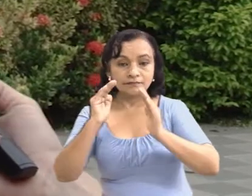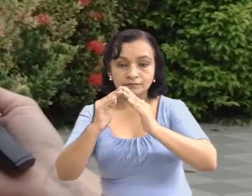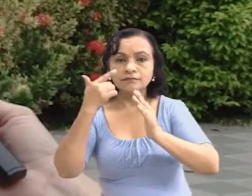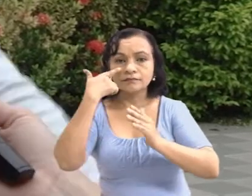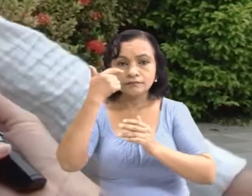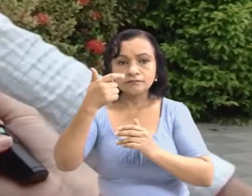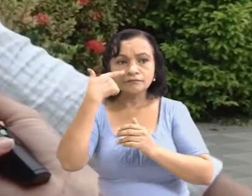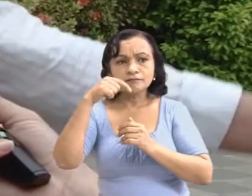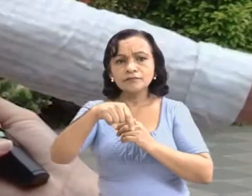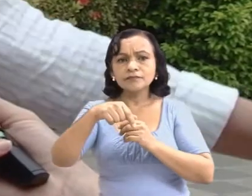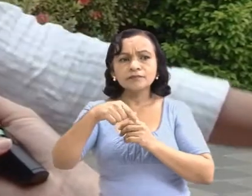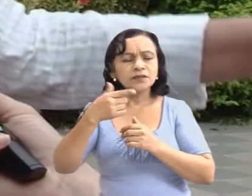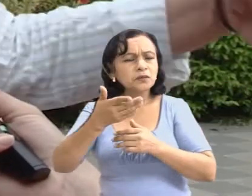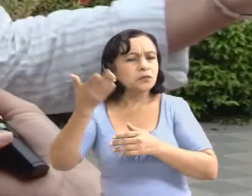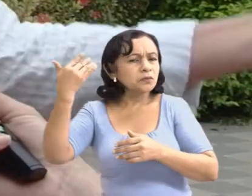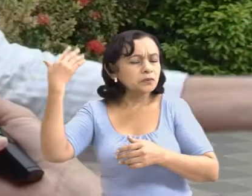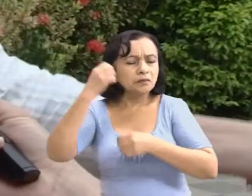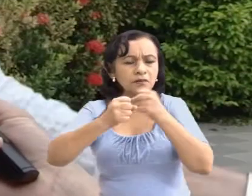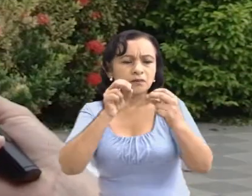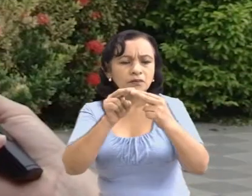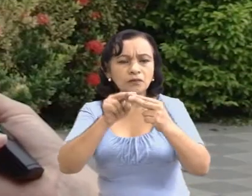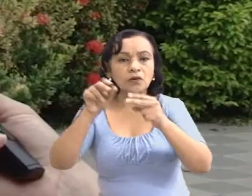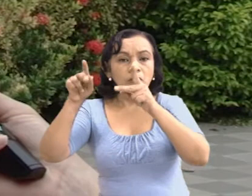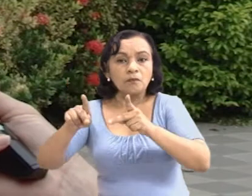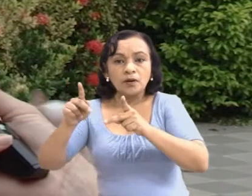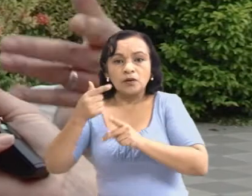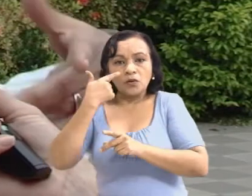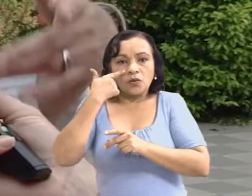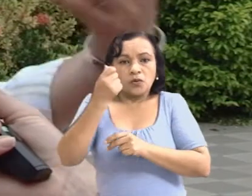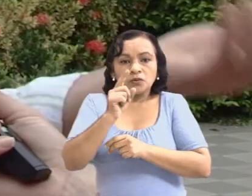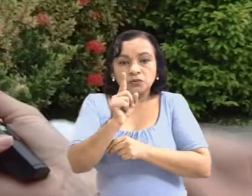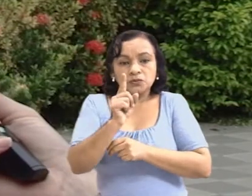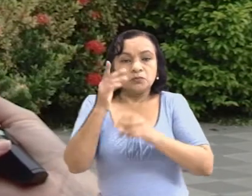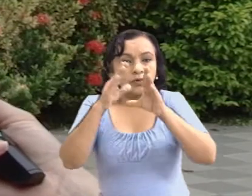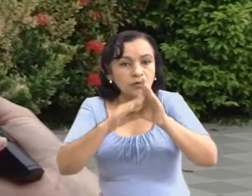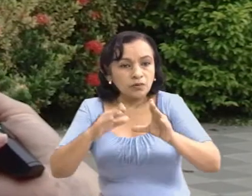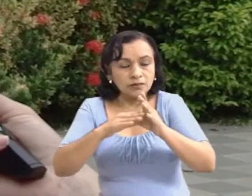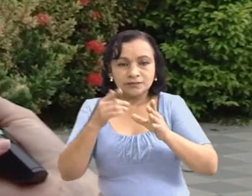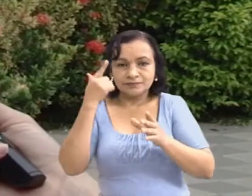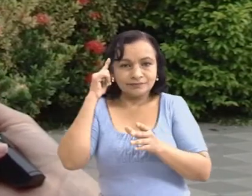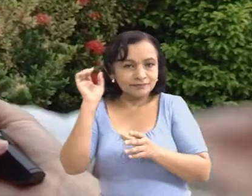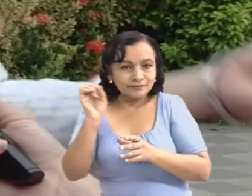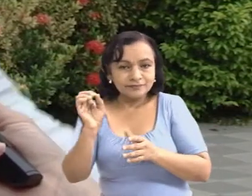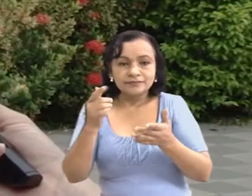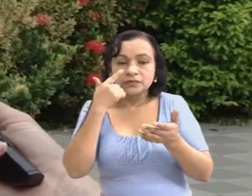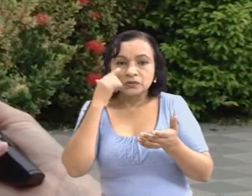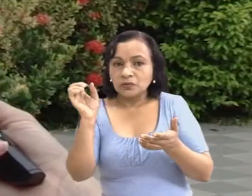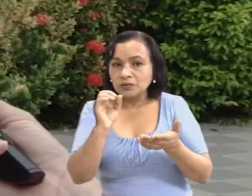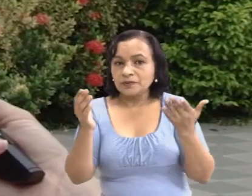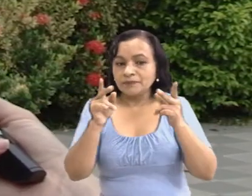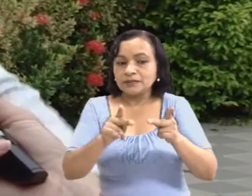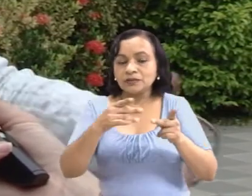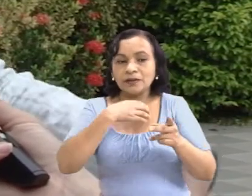te dice, conozco aquí desde hace muchos años, que un guía que solo lo conoce por historia, por esto, el local te